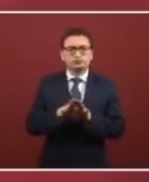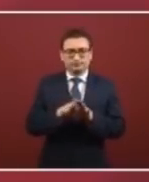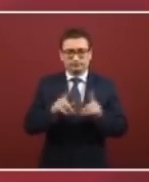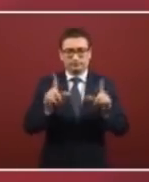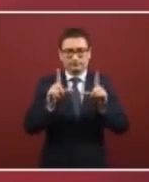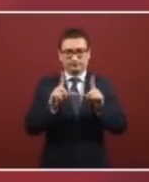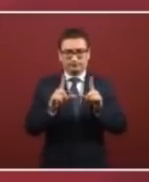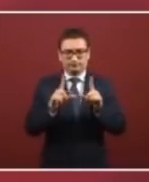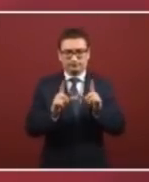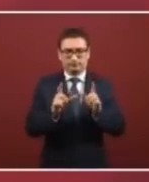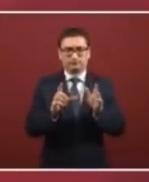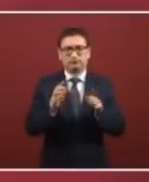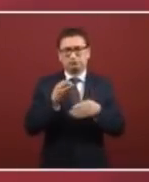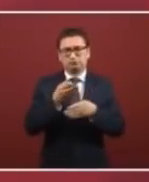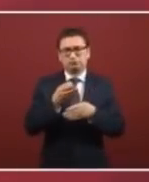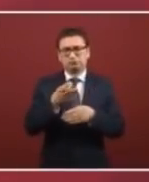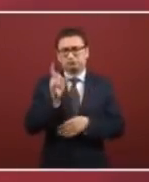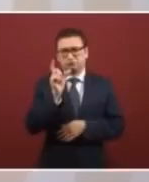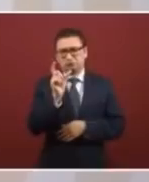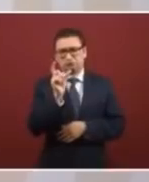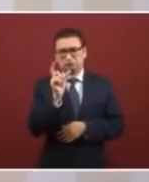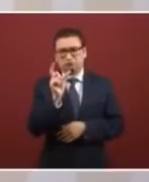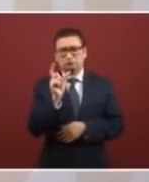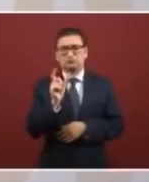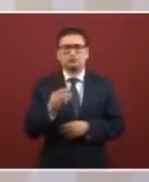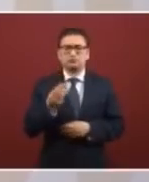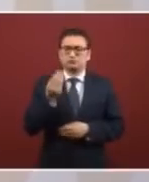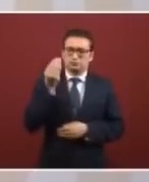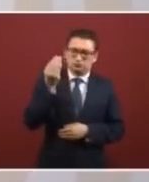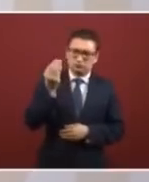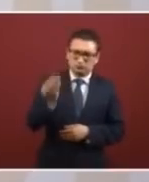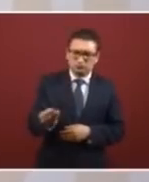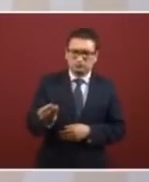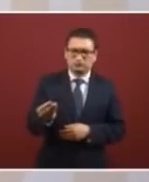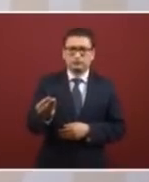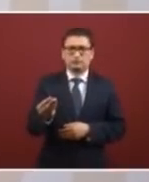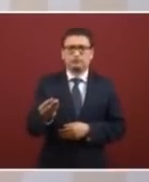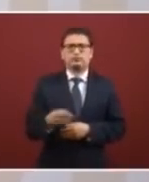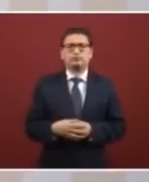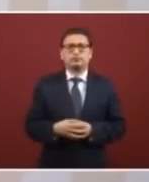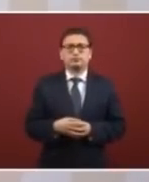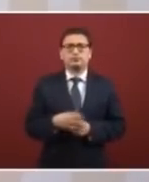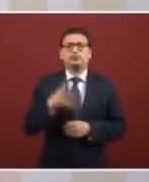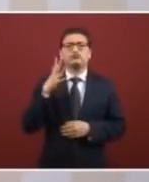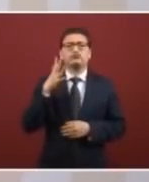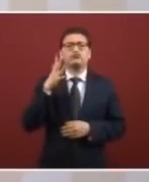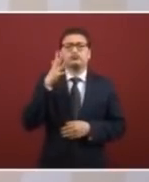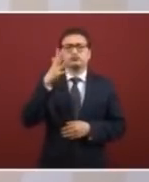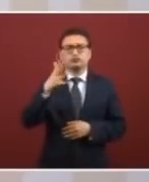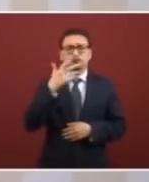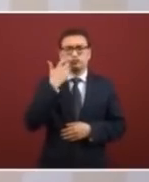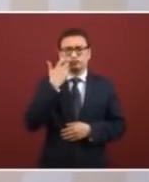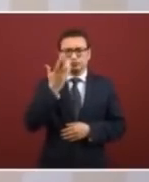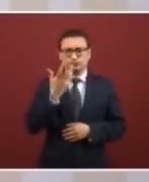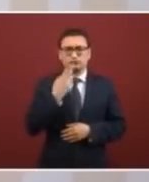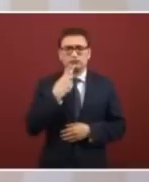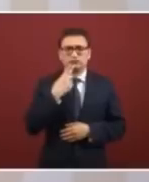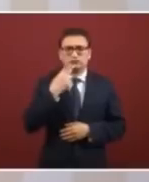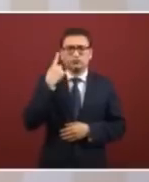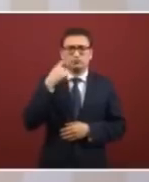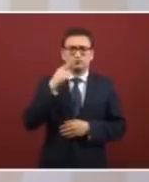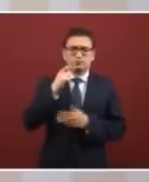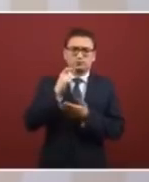tarjeta que se quiere en un futuro pagar en